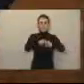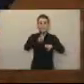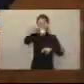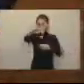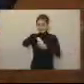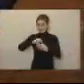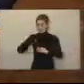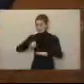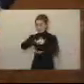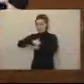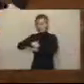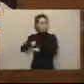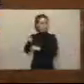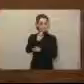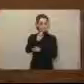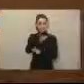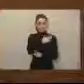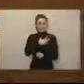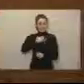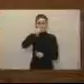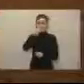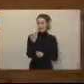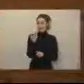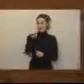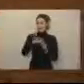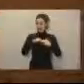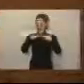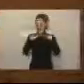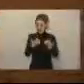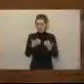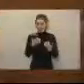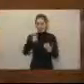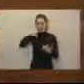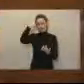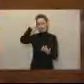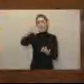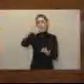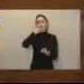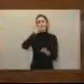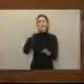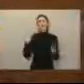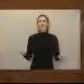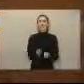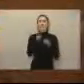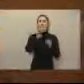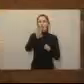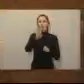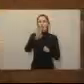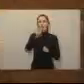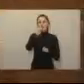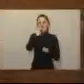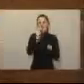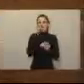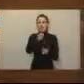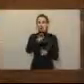Yo quiero recordarles, señorías, que hace poco en esta Cámara se conoció y se publicó el pasado 15 de julio de 2015 un informe de